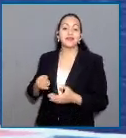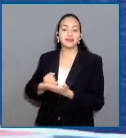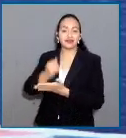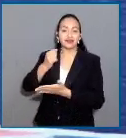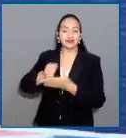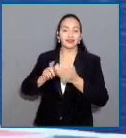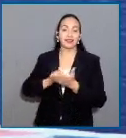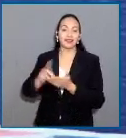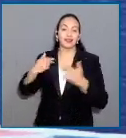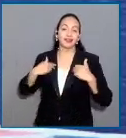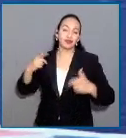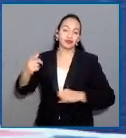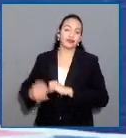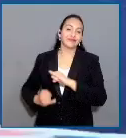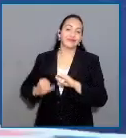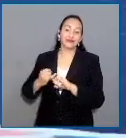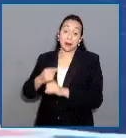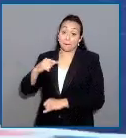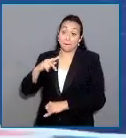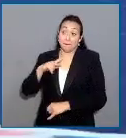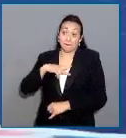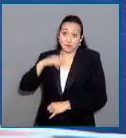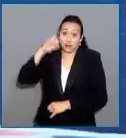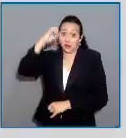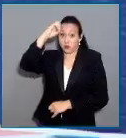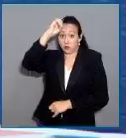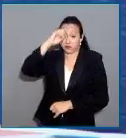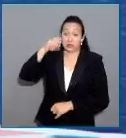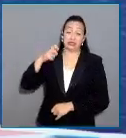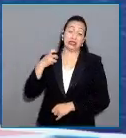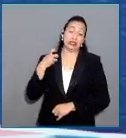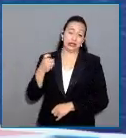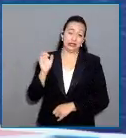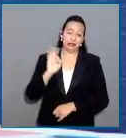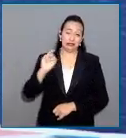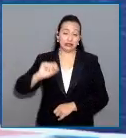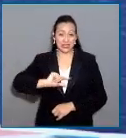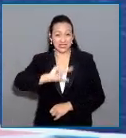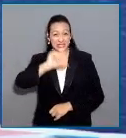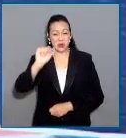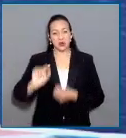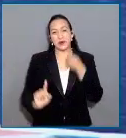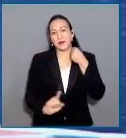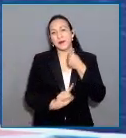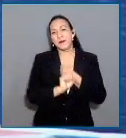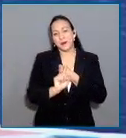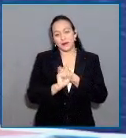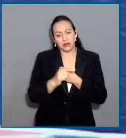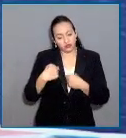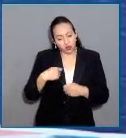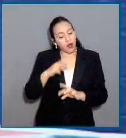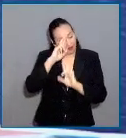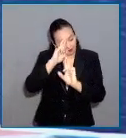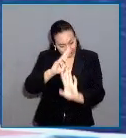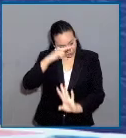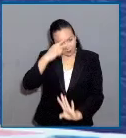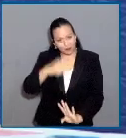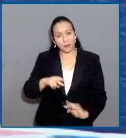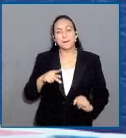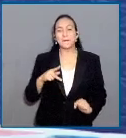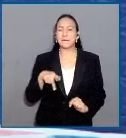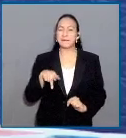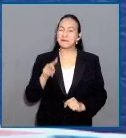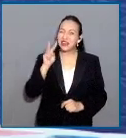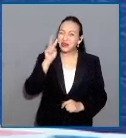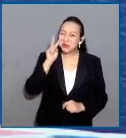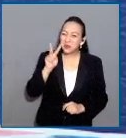mi concepto eso va a generar más casos. Con todo el respeto a México, me parece lo más